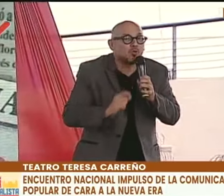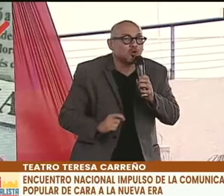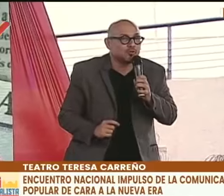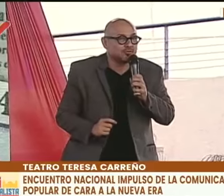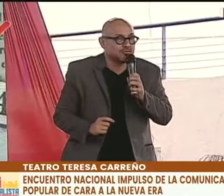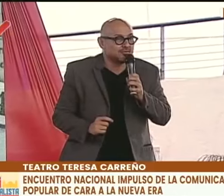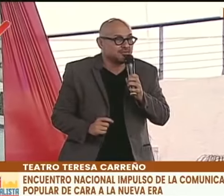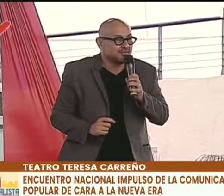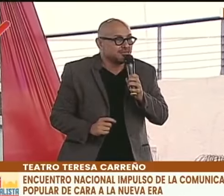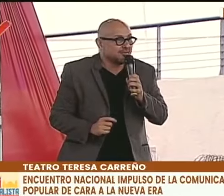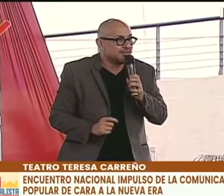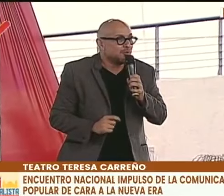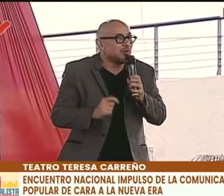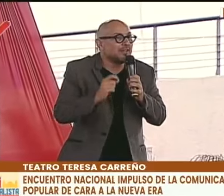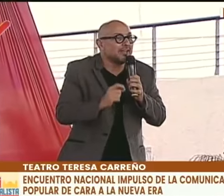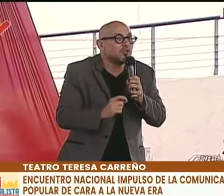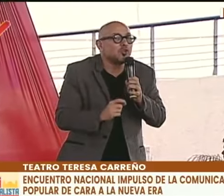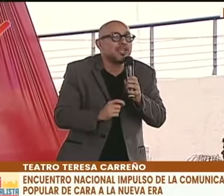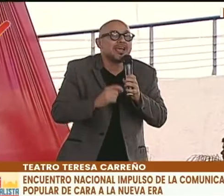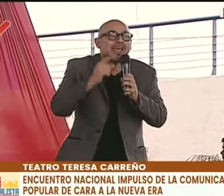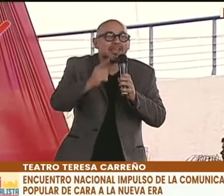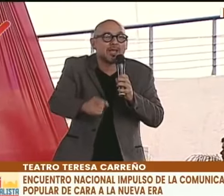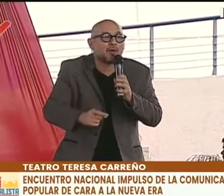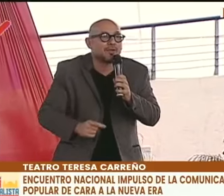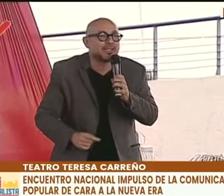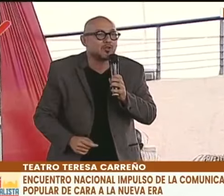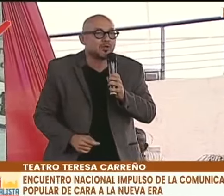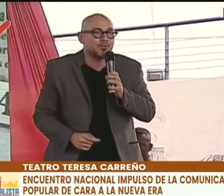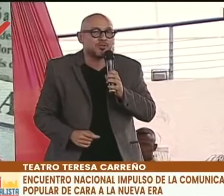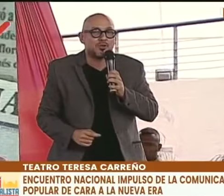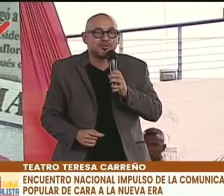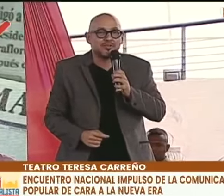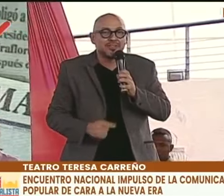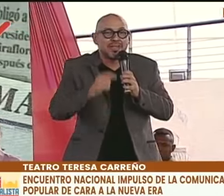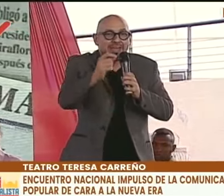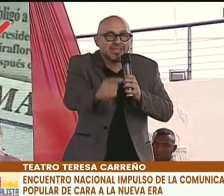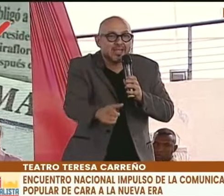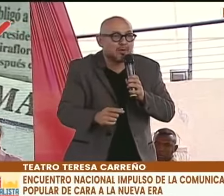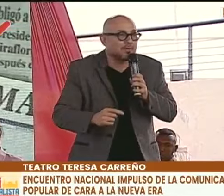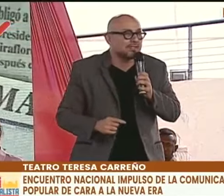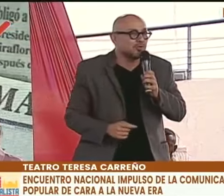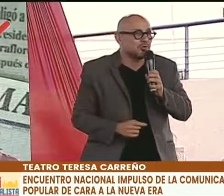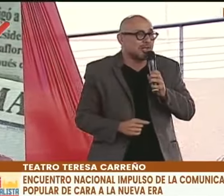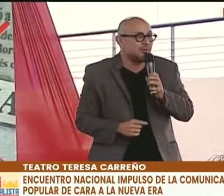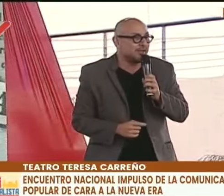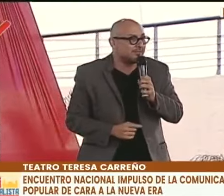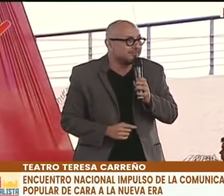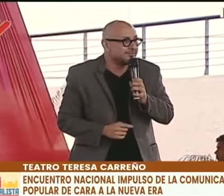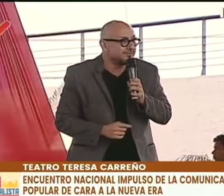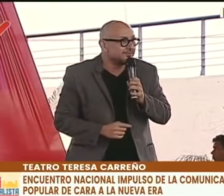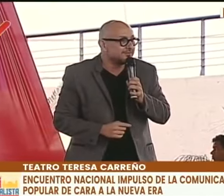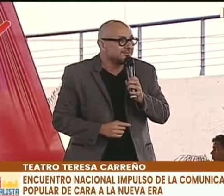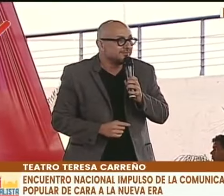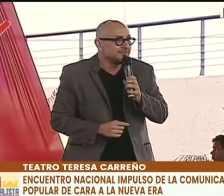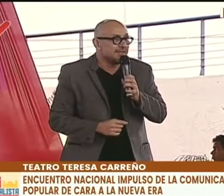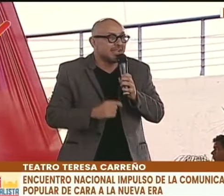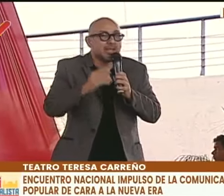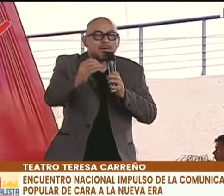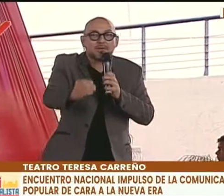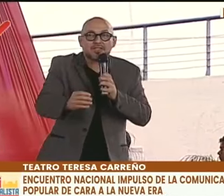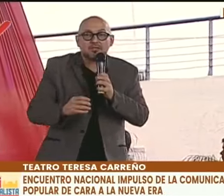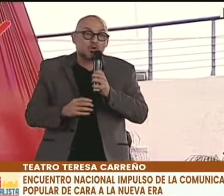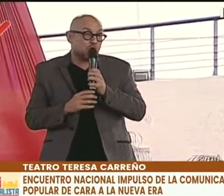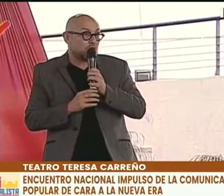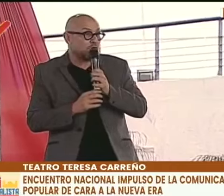Pirela, doctor en filosofía, nosotros vamos a retornar nuevamente este contacto a los estudios. En este momento haciendo